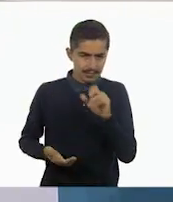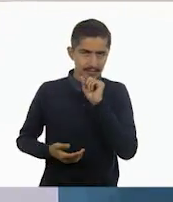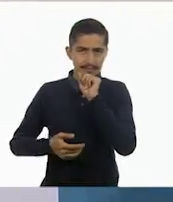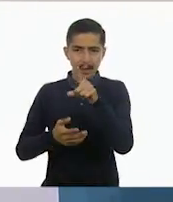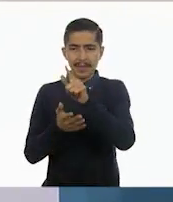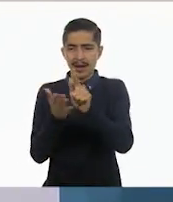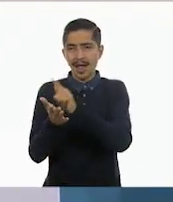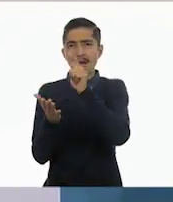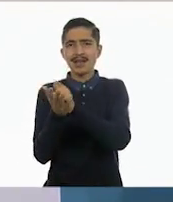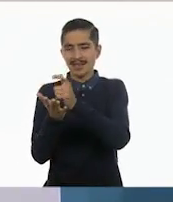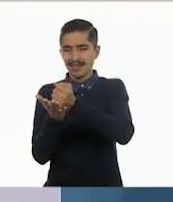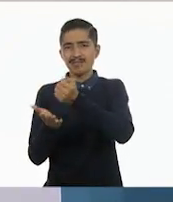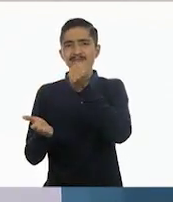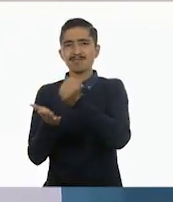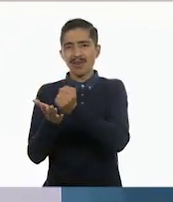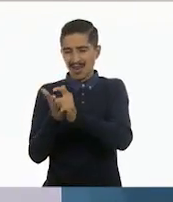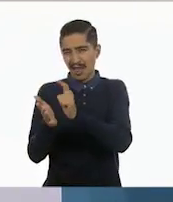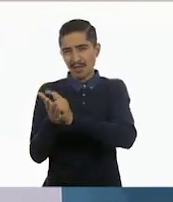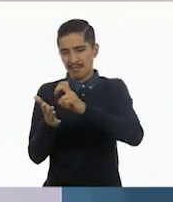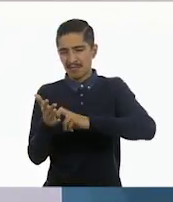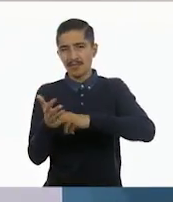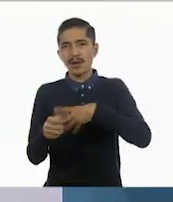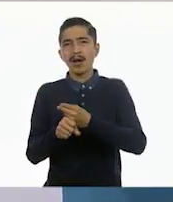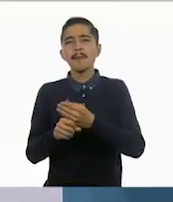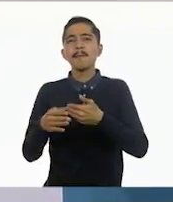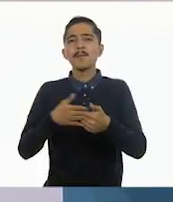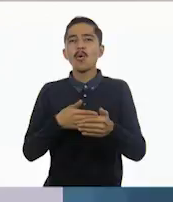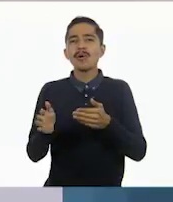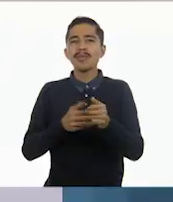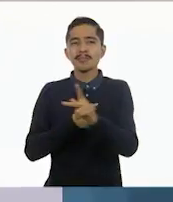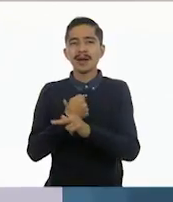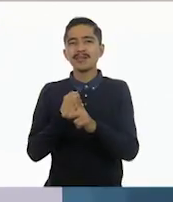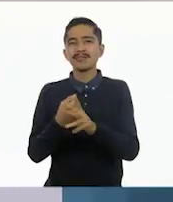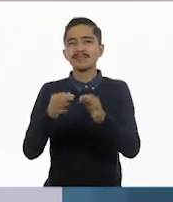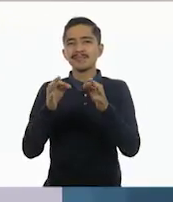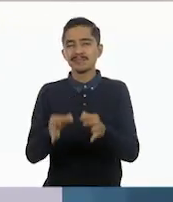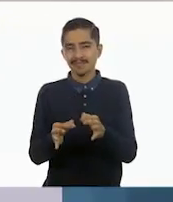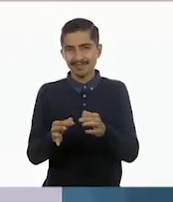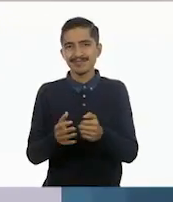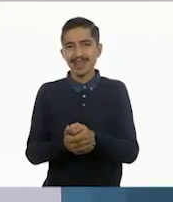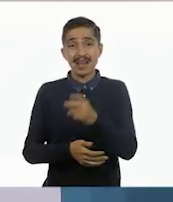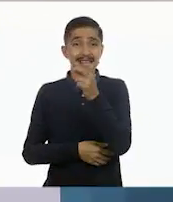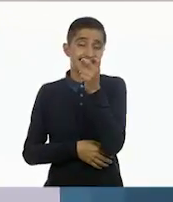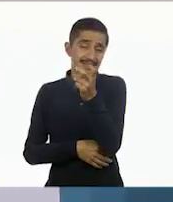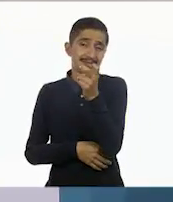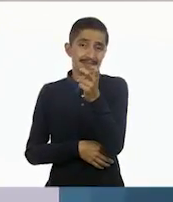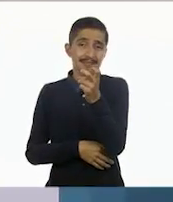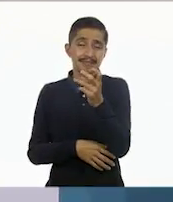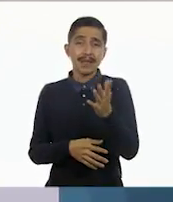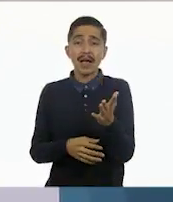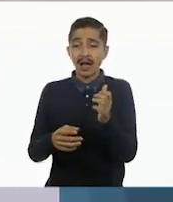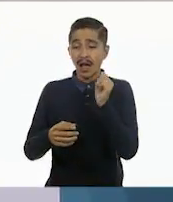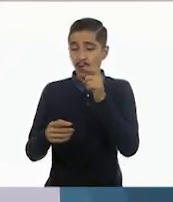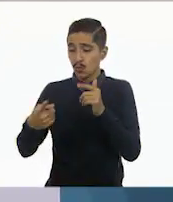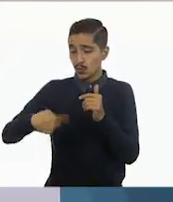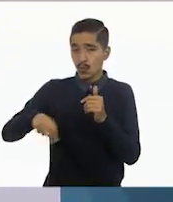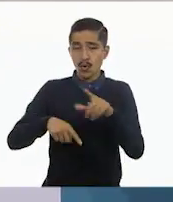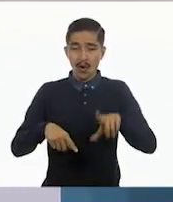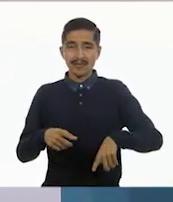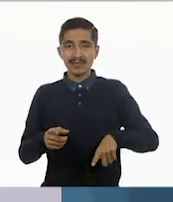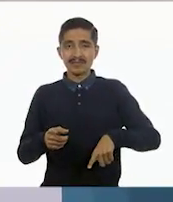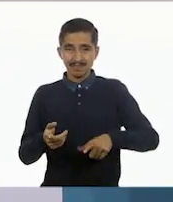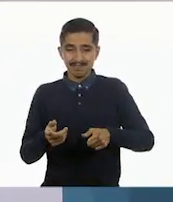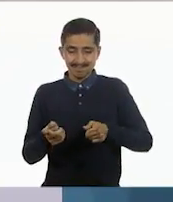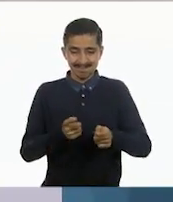aprobar las leyes de reforma permitió cierta modernización para el país. Por este motivo, fue que algunos conservadores se alejaron